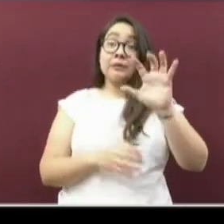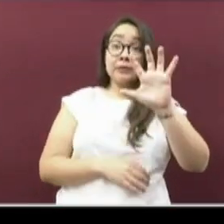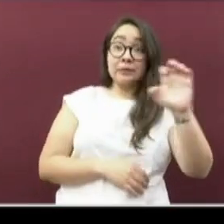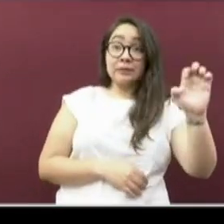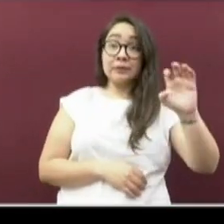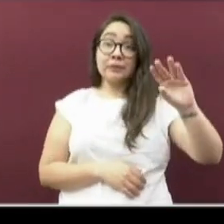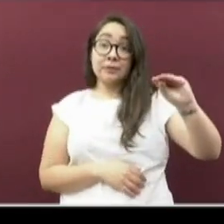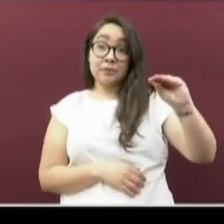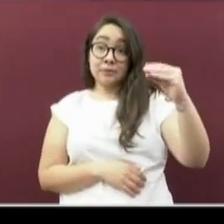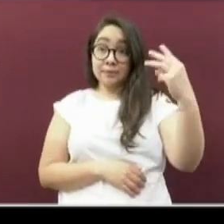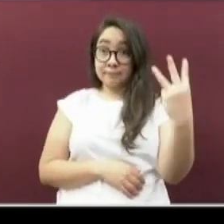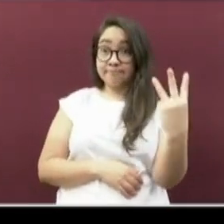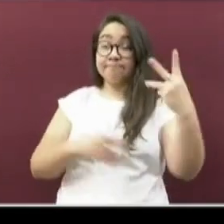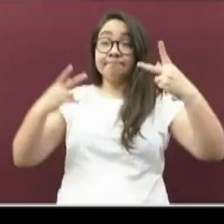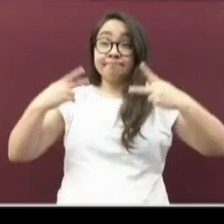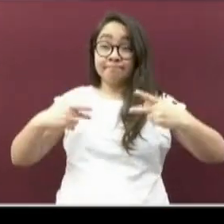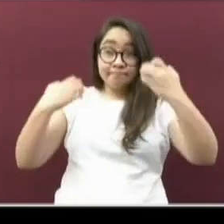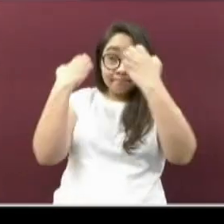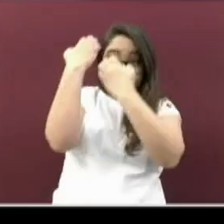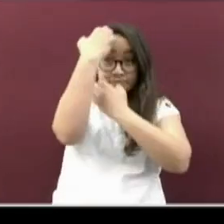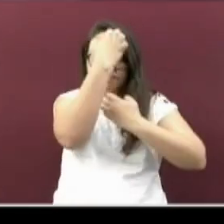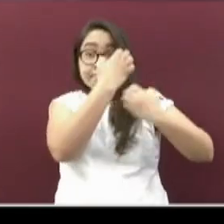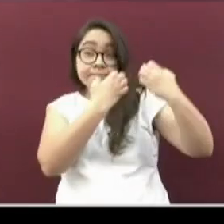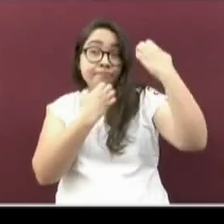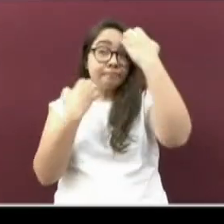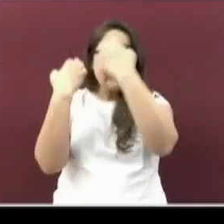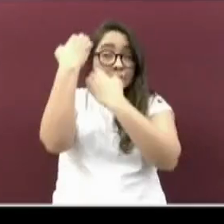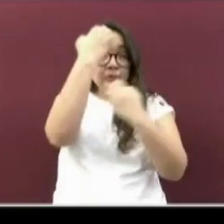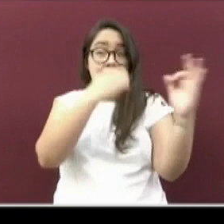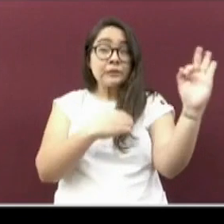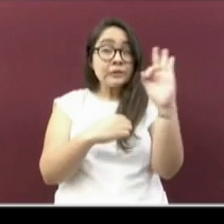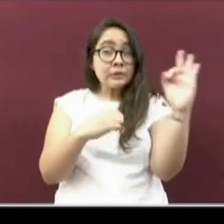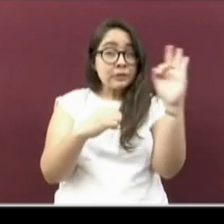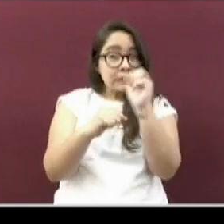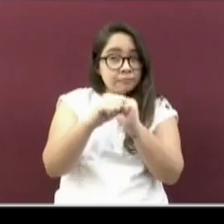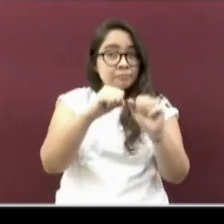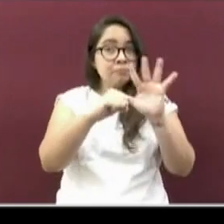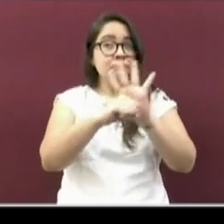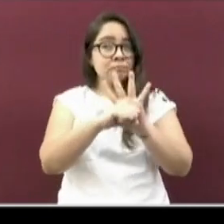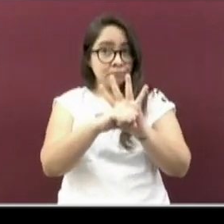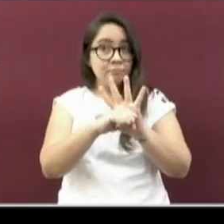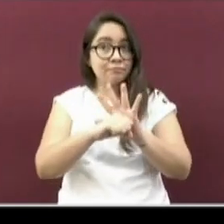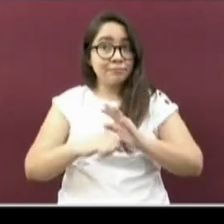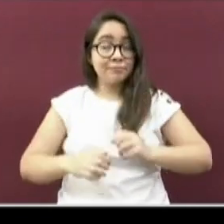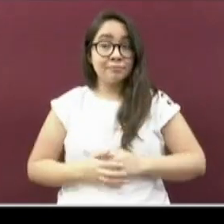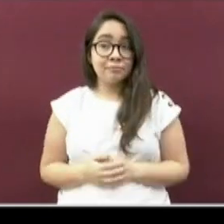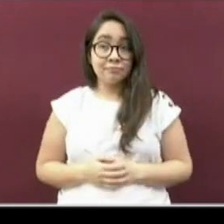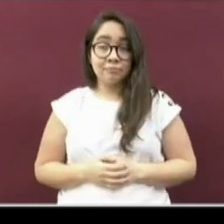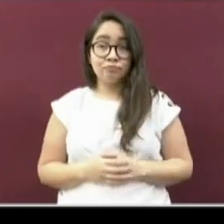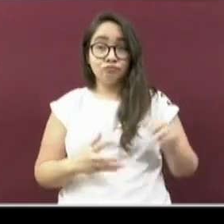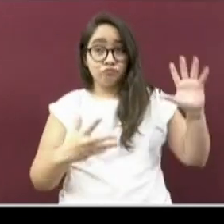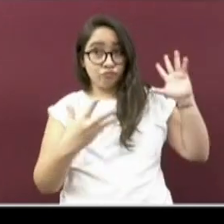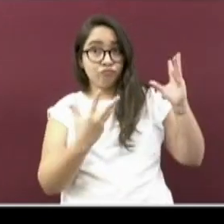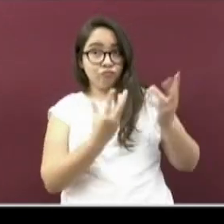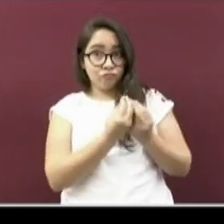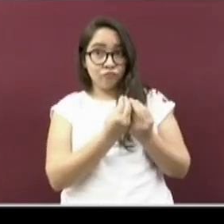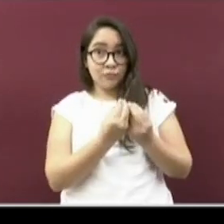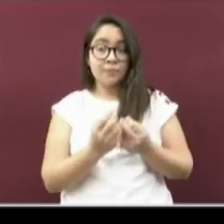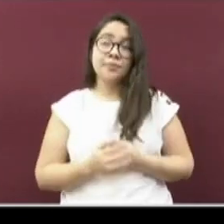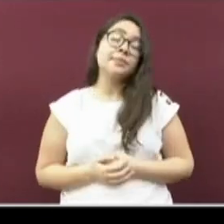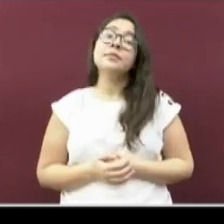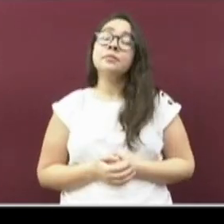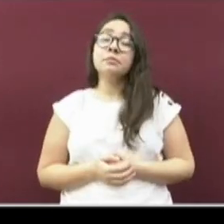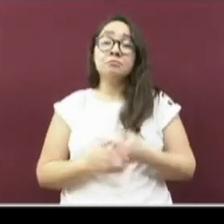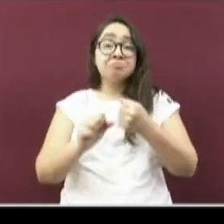334.593 los pacientes atendidos en el sector salud con diagnóstico probable de COVID-19.